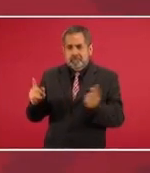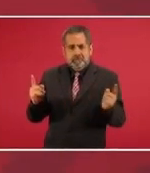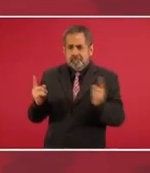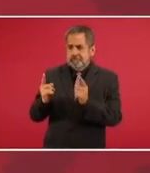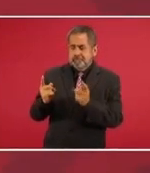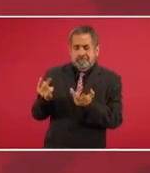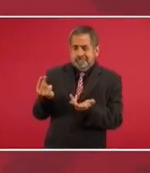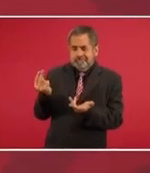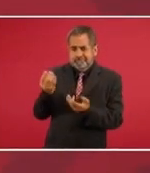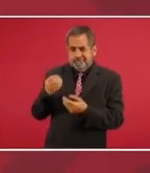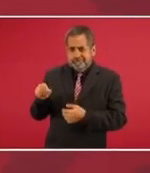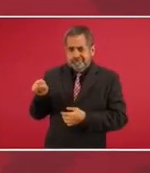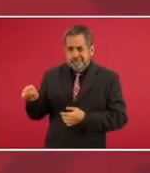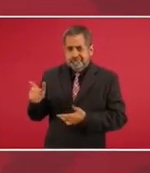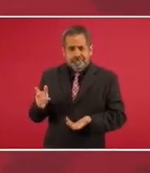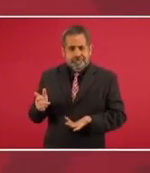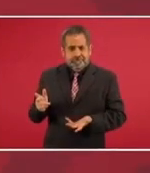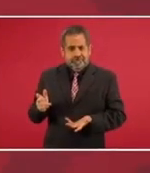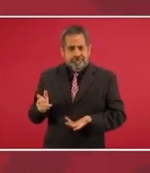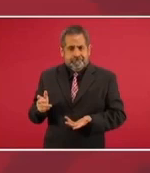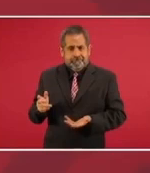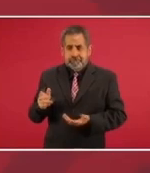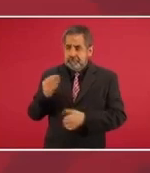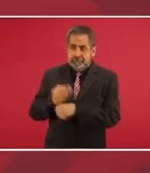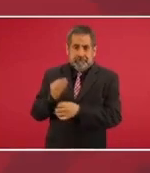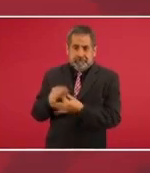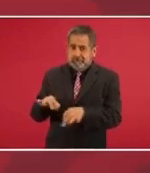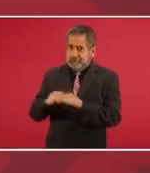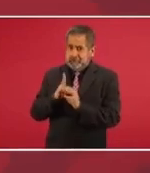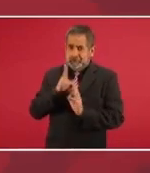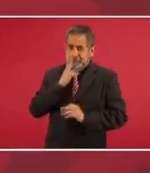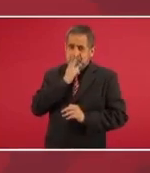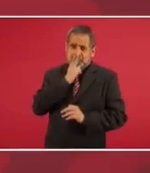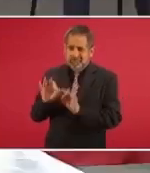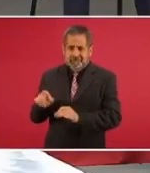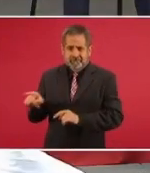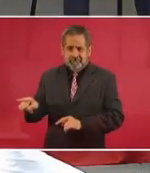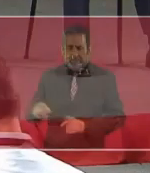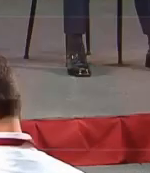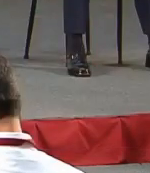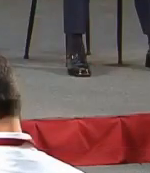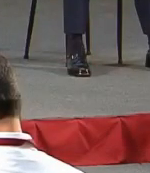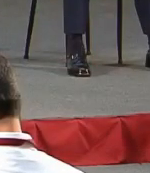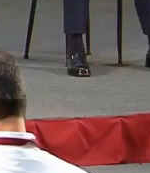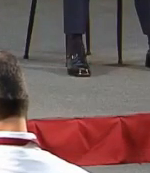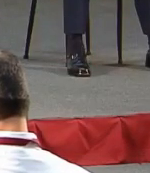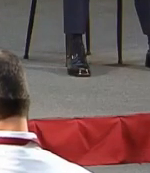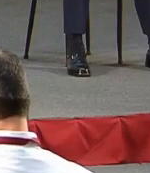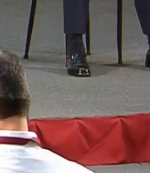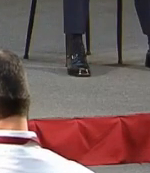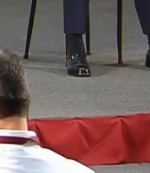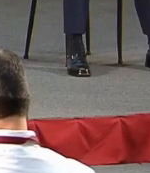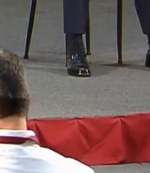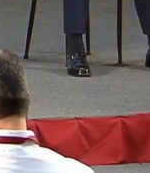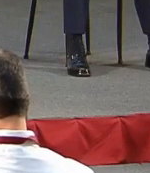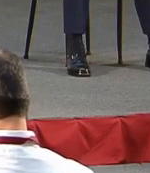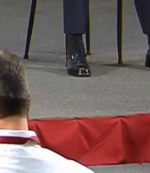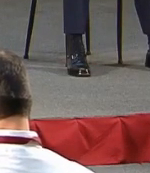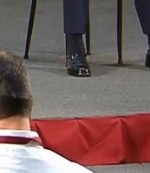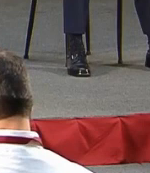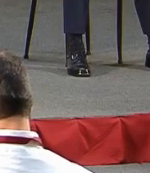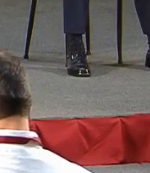ahora más indispensable y necesario que tienen ya